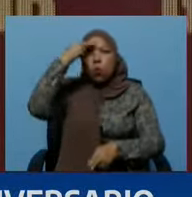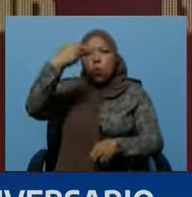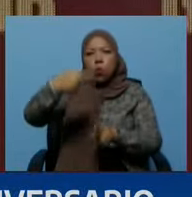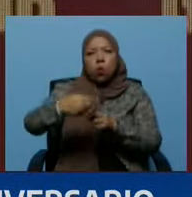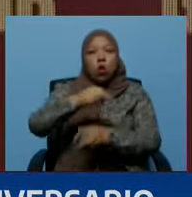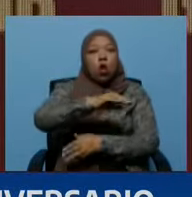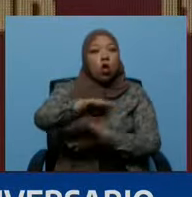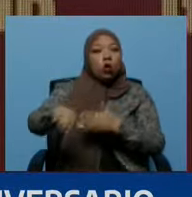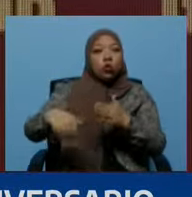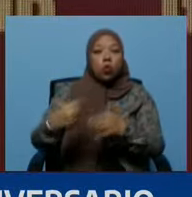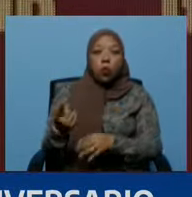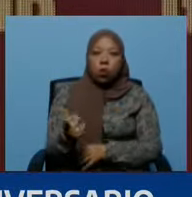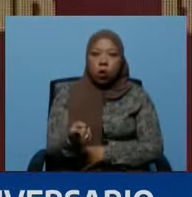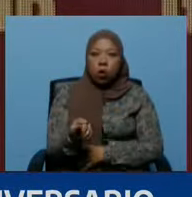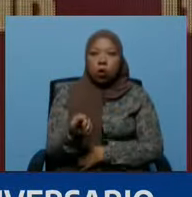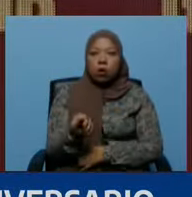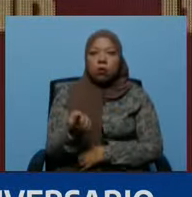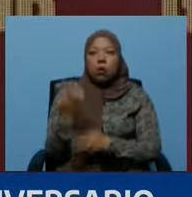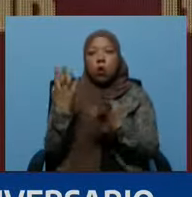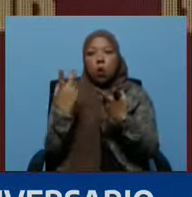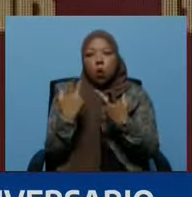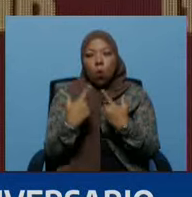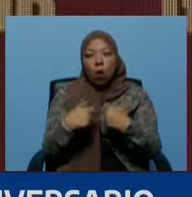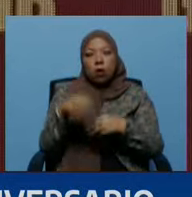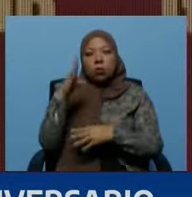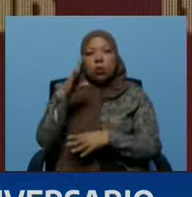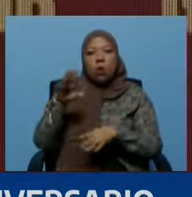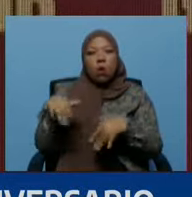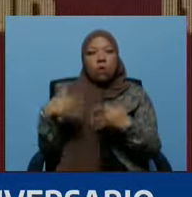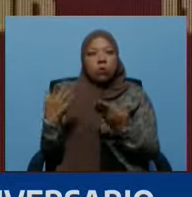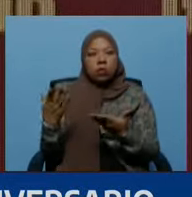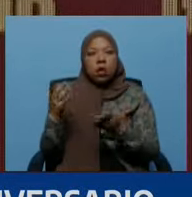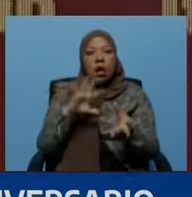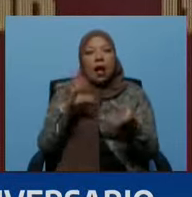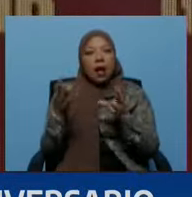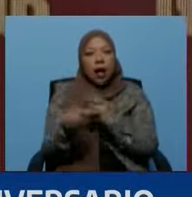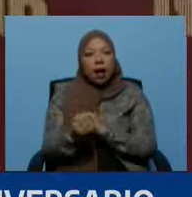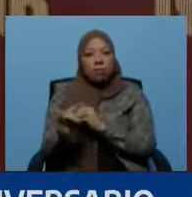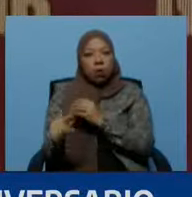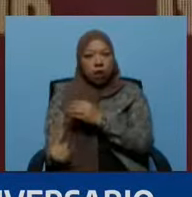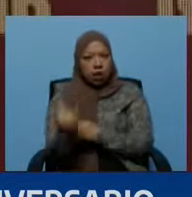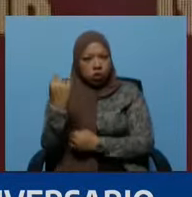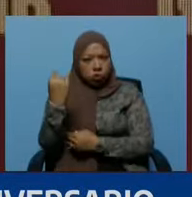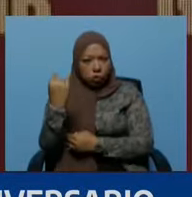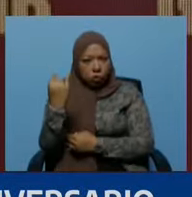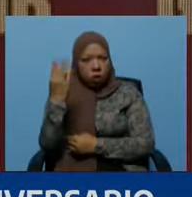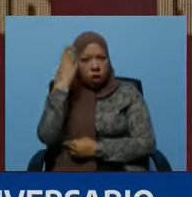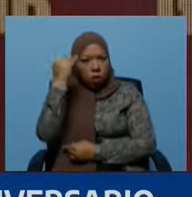tuyo. ¿Cuántos reinos ofrecen a cambio de la traición